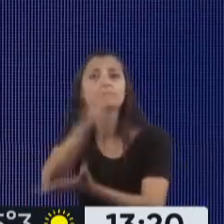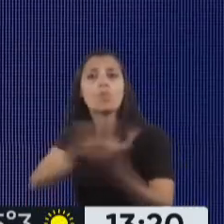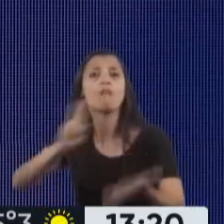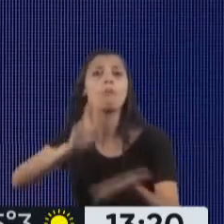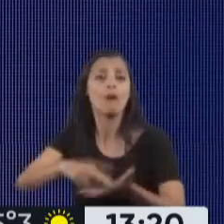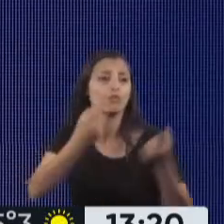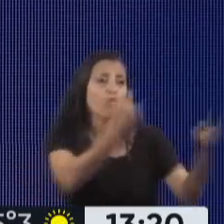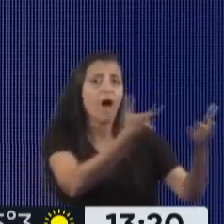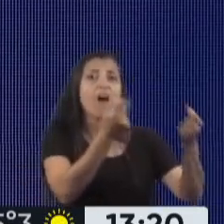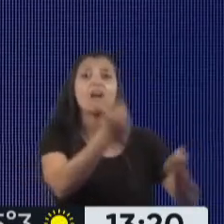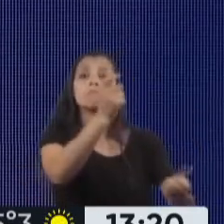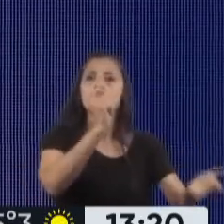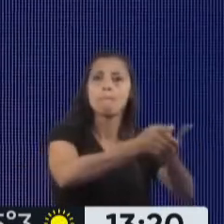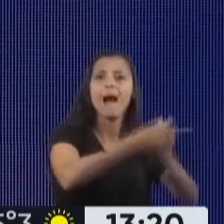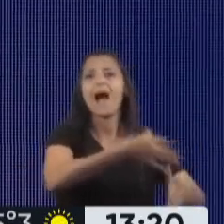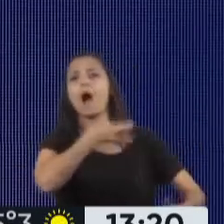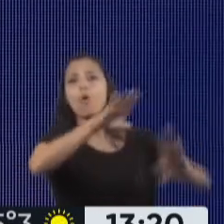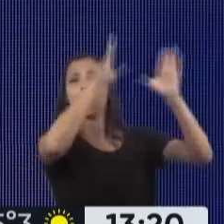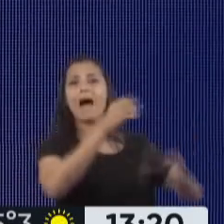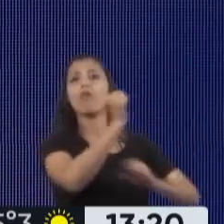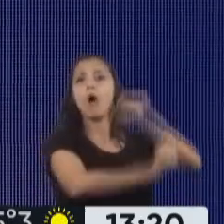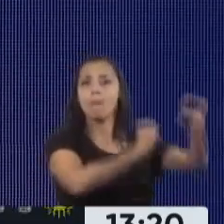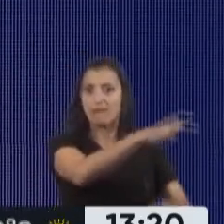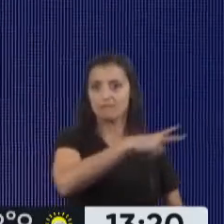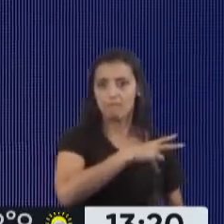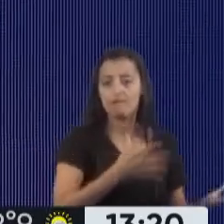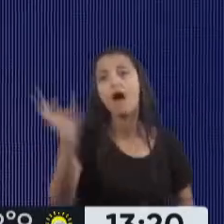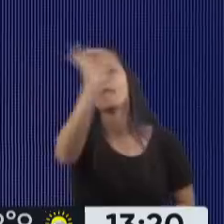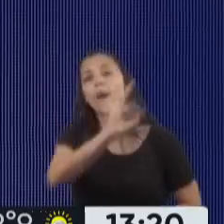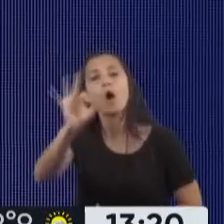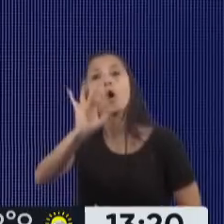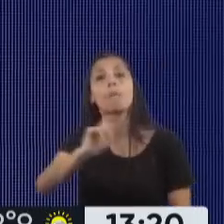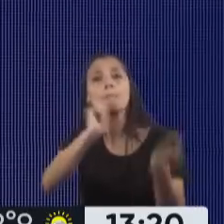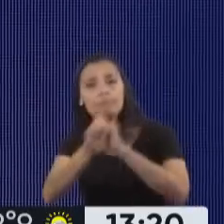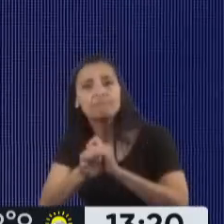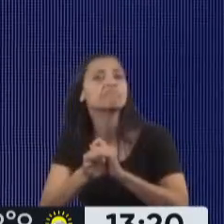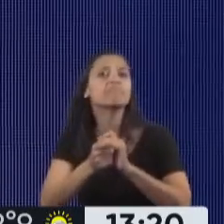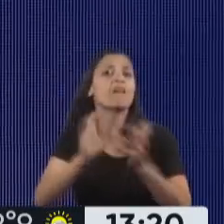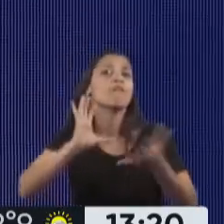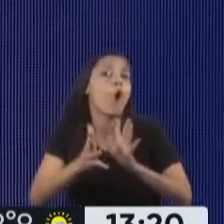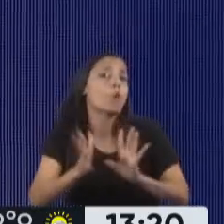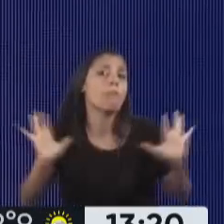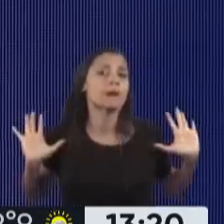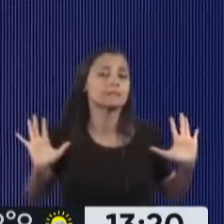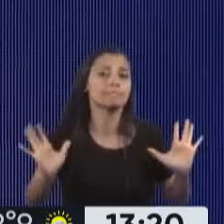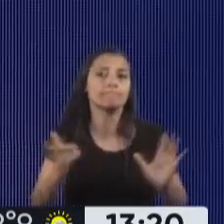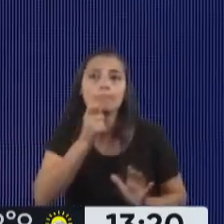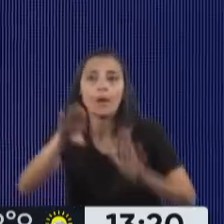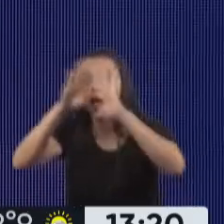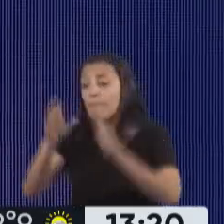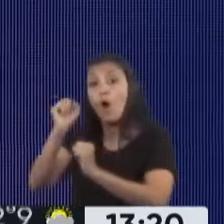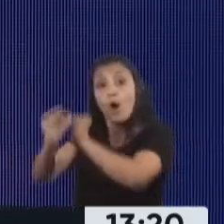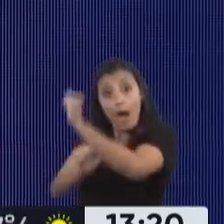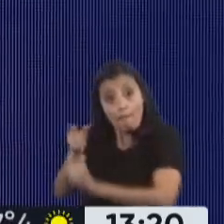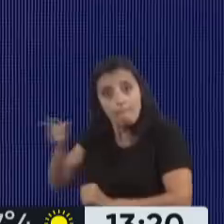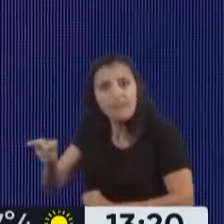impuestos, o que modifique las condiciones de juego. En el caso de una empresa regulatoria es